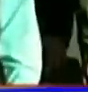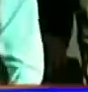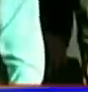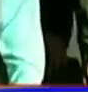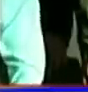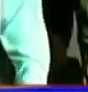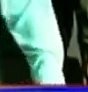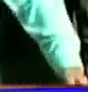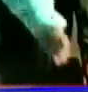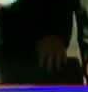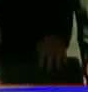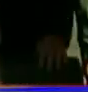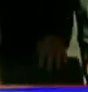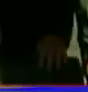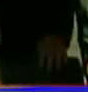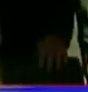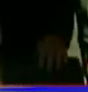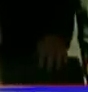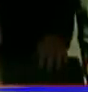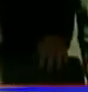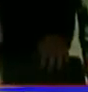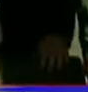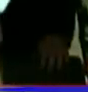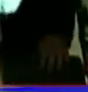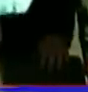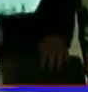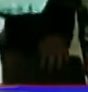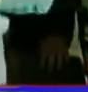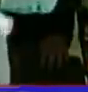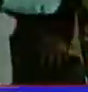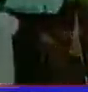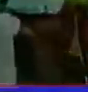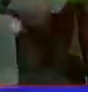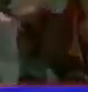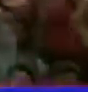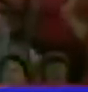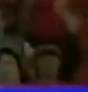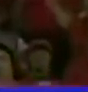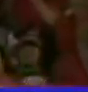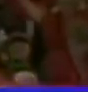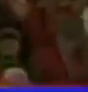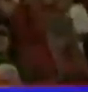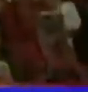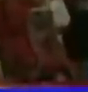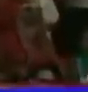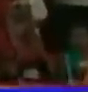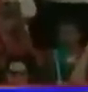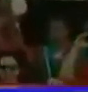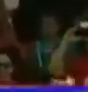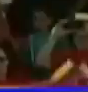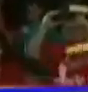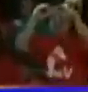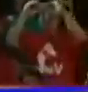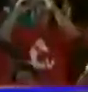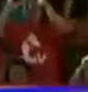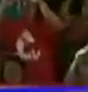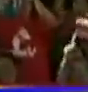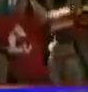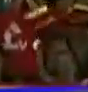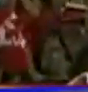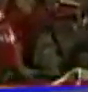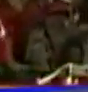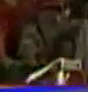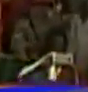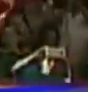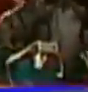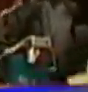Un muchacho de ojos negros coqueteaba en su caballo. El libertador. Vigilado con gran celo por la mirada